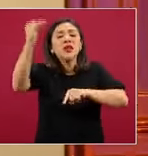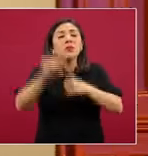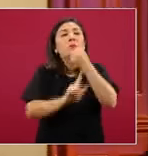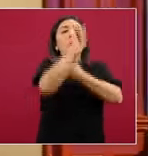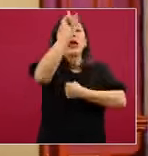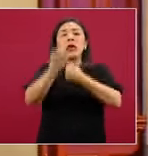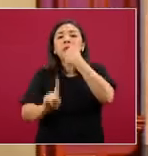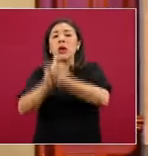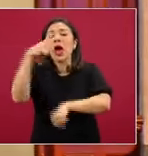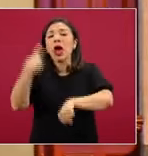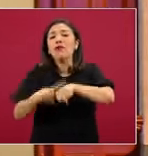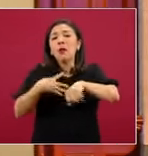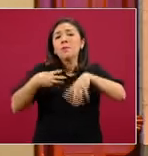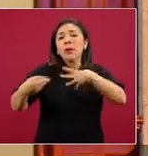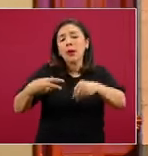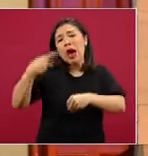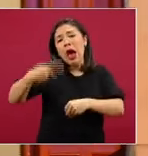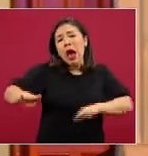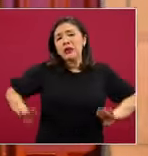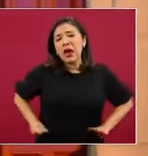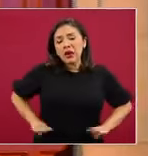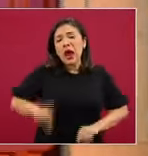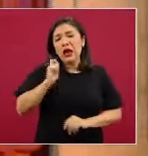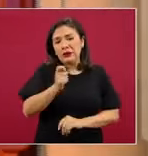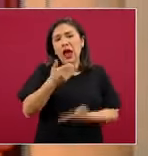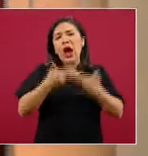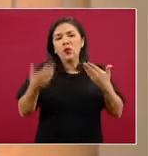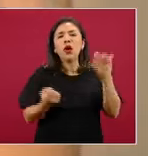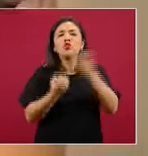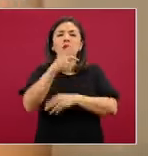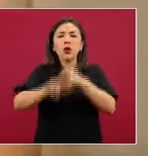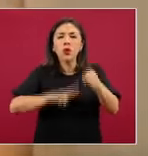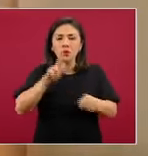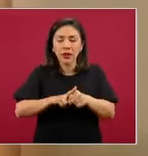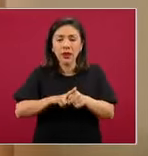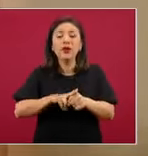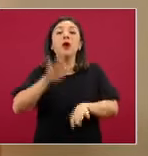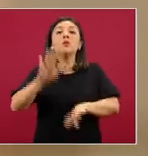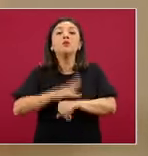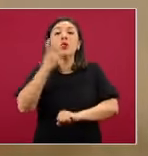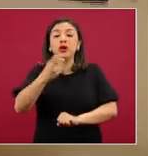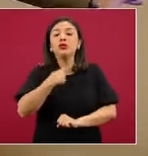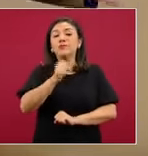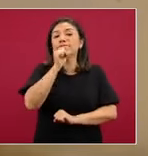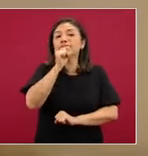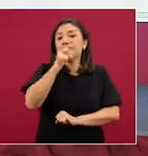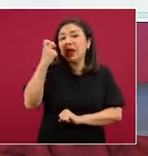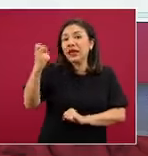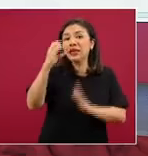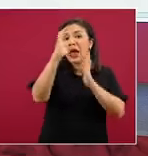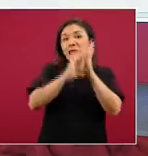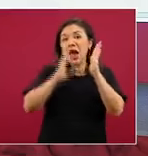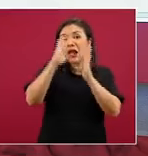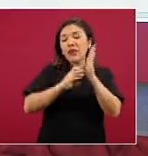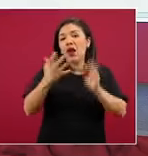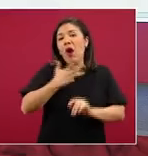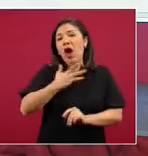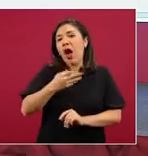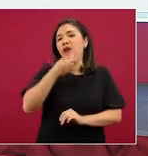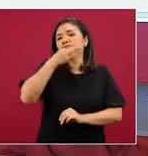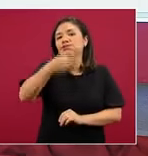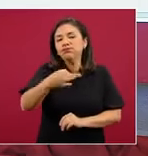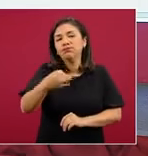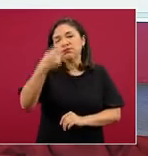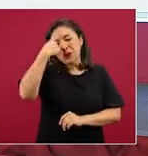y esto es lo que ha caracterizado a la nueva normalidad y por eso lo señalamos dentro de este calendario con el